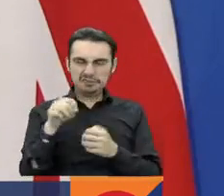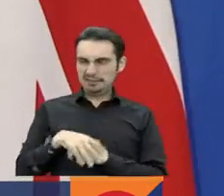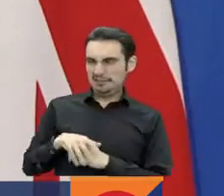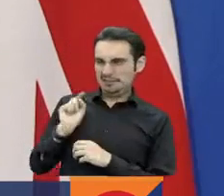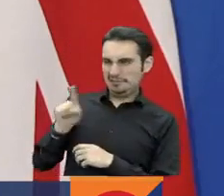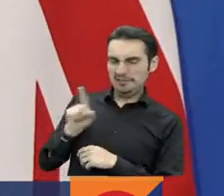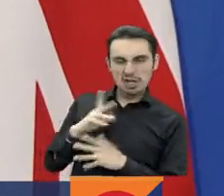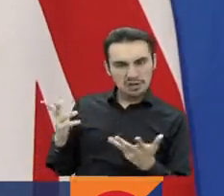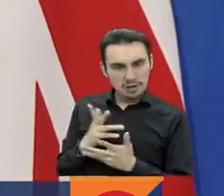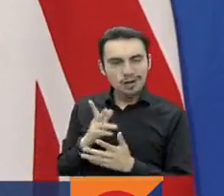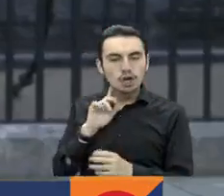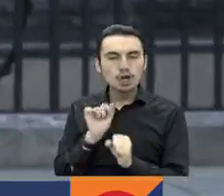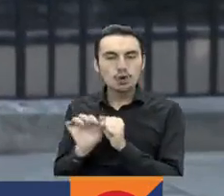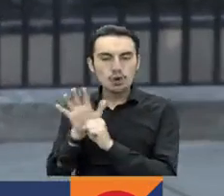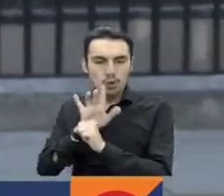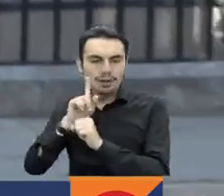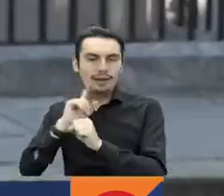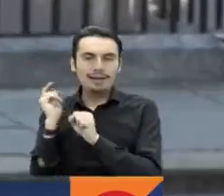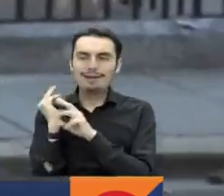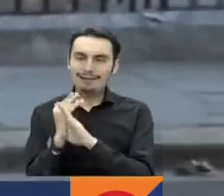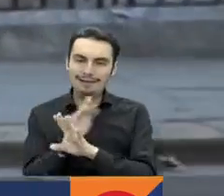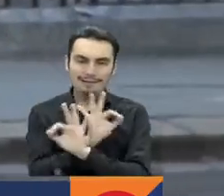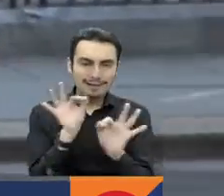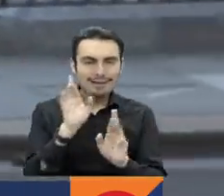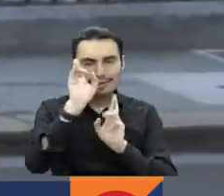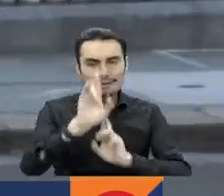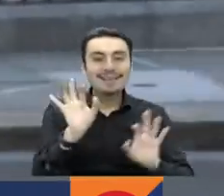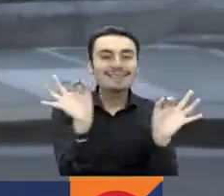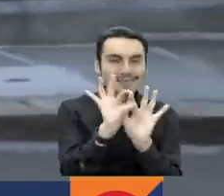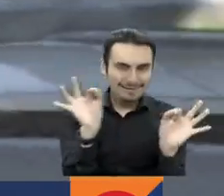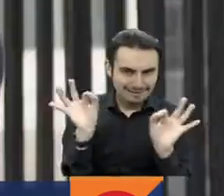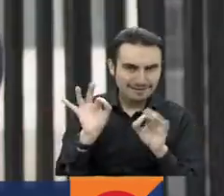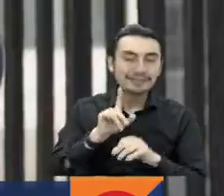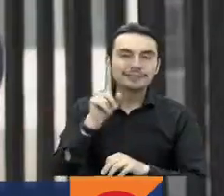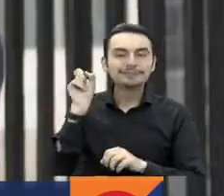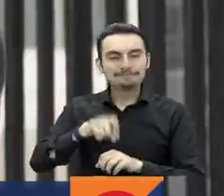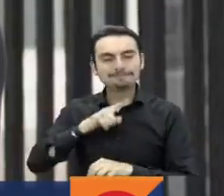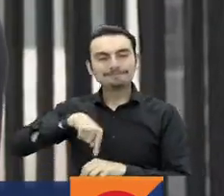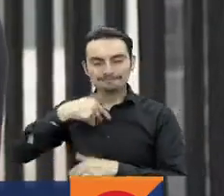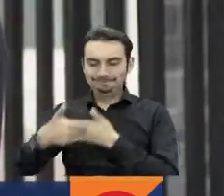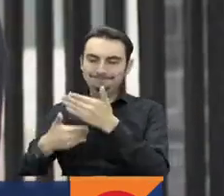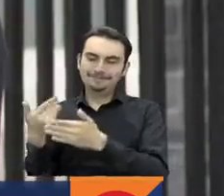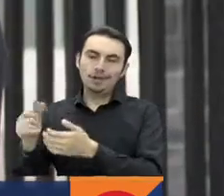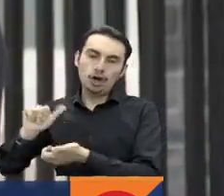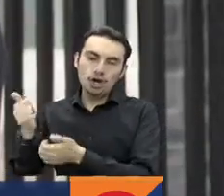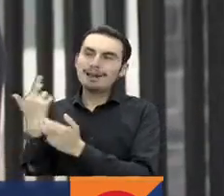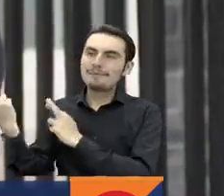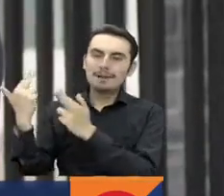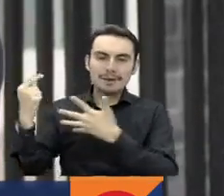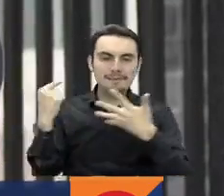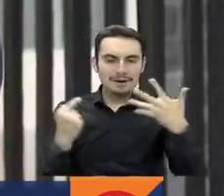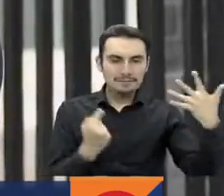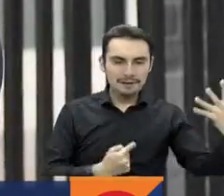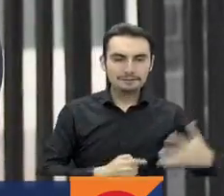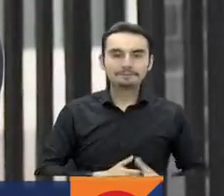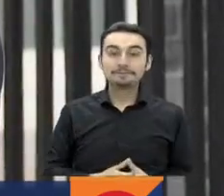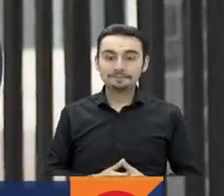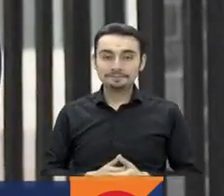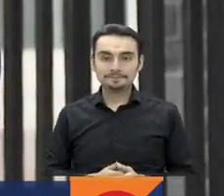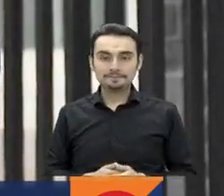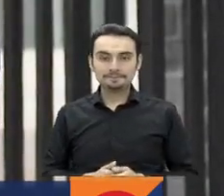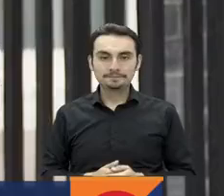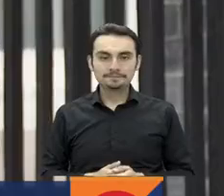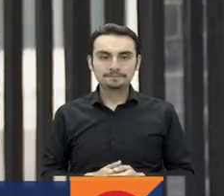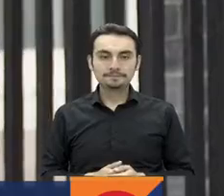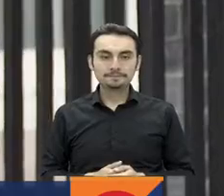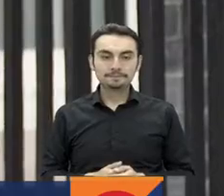una destacada alcaldía en londres que lo convirtió en la gran esperanza de gran bretaña en algún sitio naval sepan que desde ahora y hasta que el nuevo